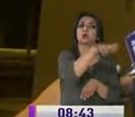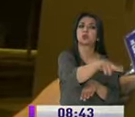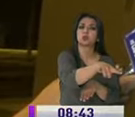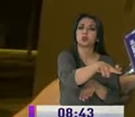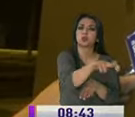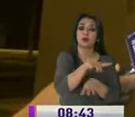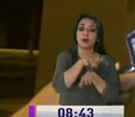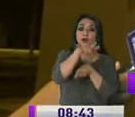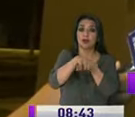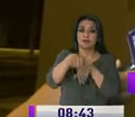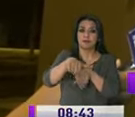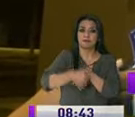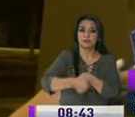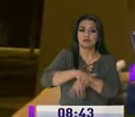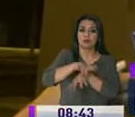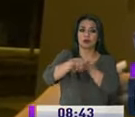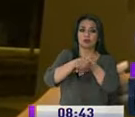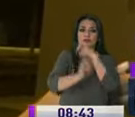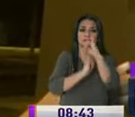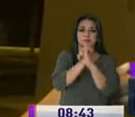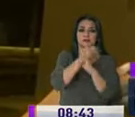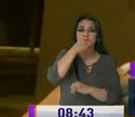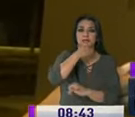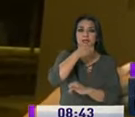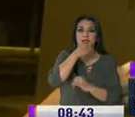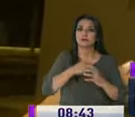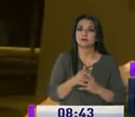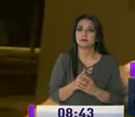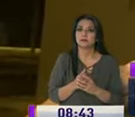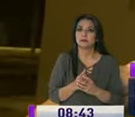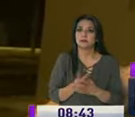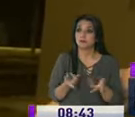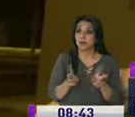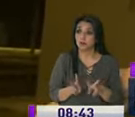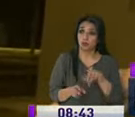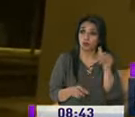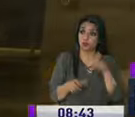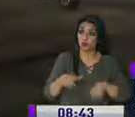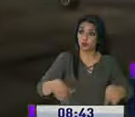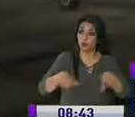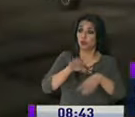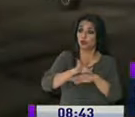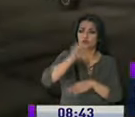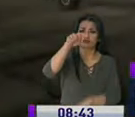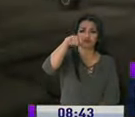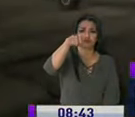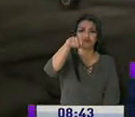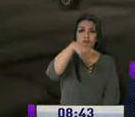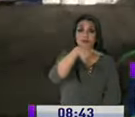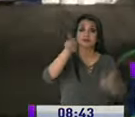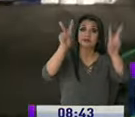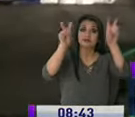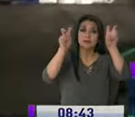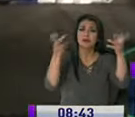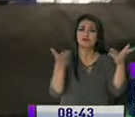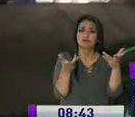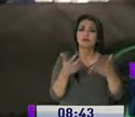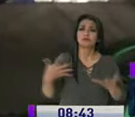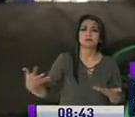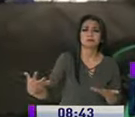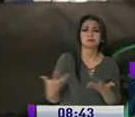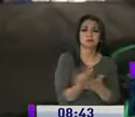Con las órdenes para allanar 7 domicilios, los grupos tácticos empezaron a moverse por la Tacunga, Machachi y el sector de Quitumbe. Había